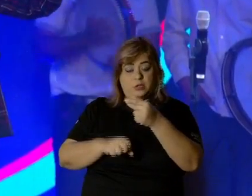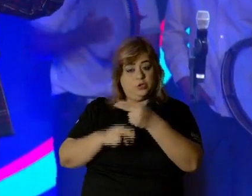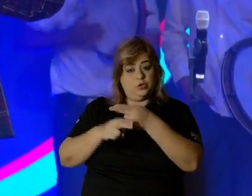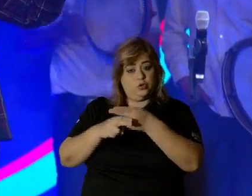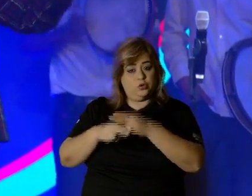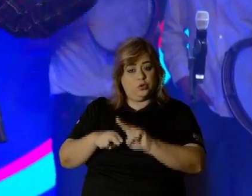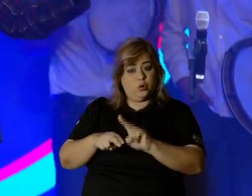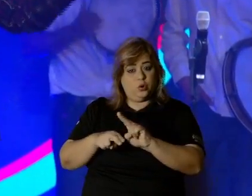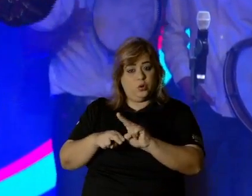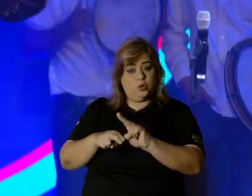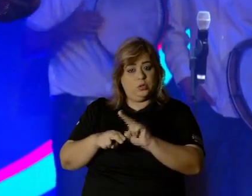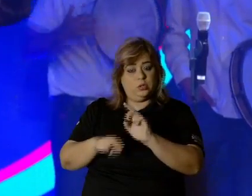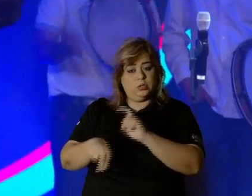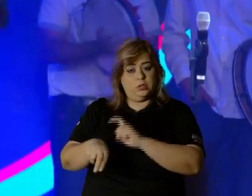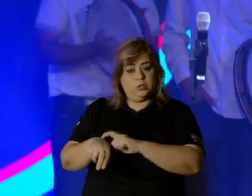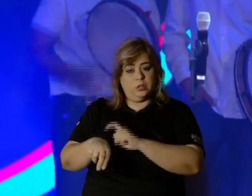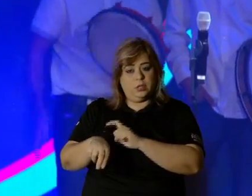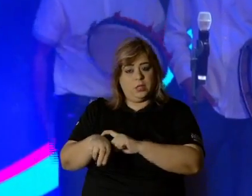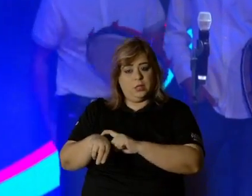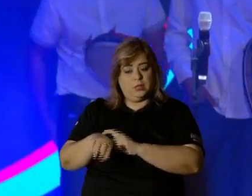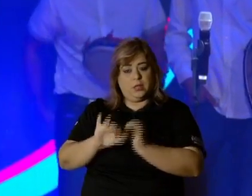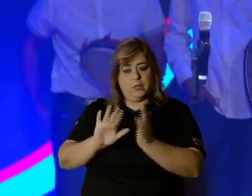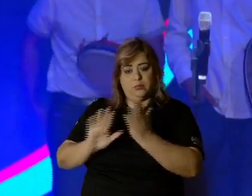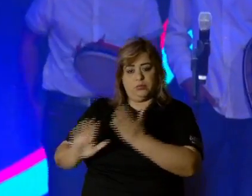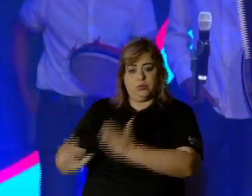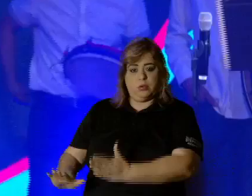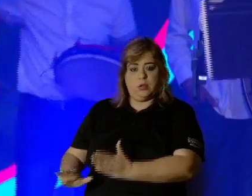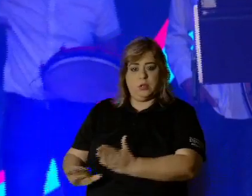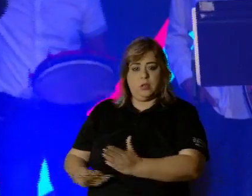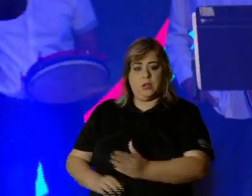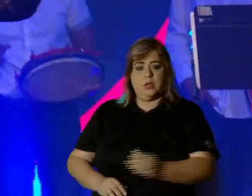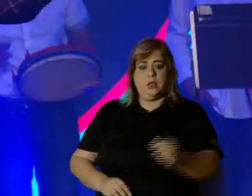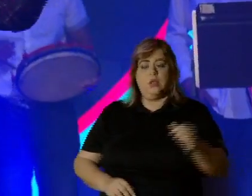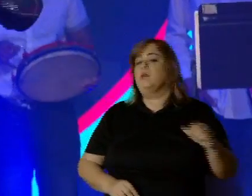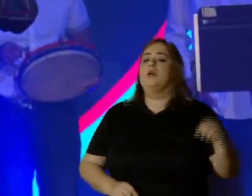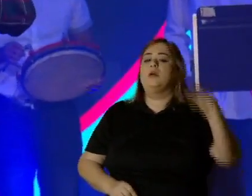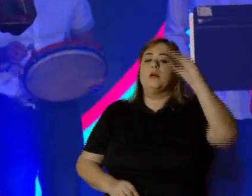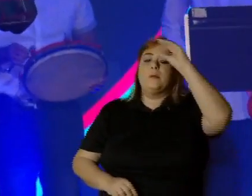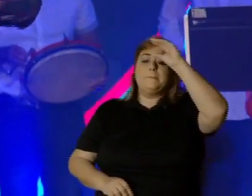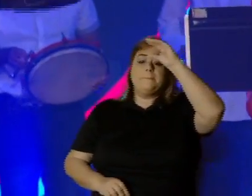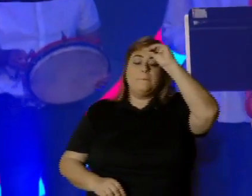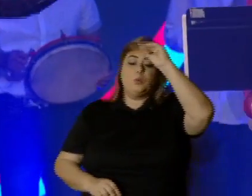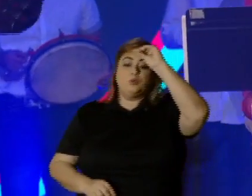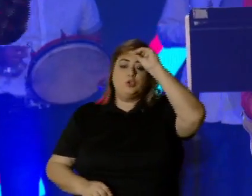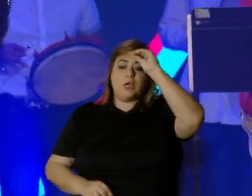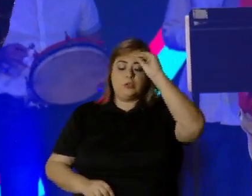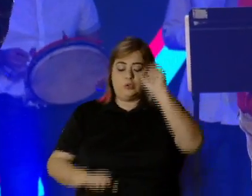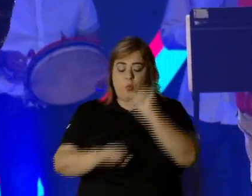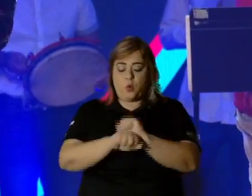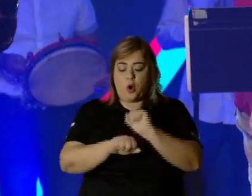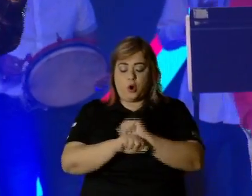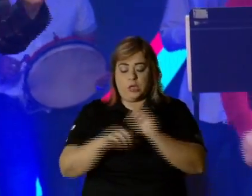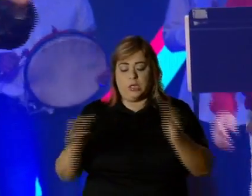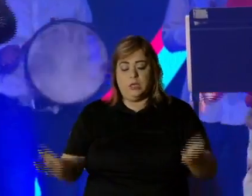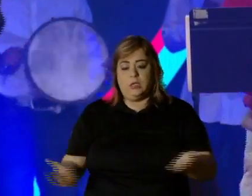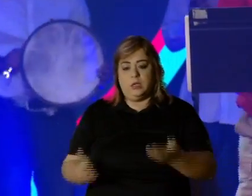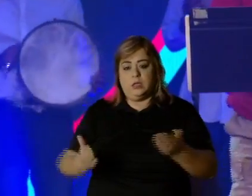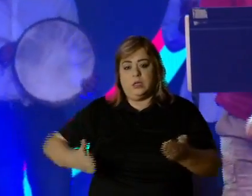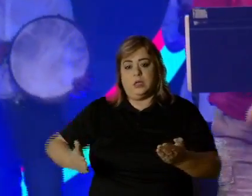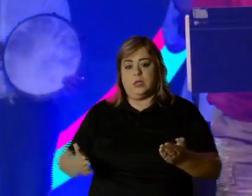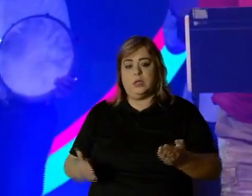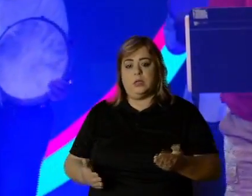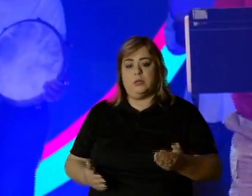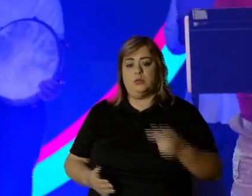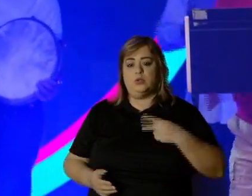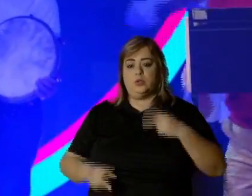reconocer, gracias a los muchachos de aquí que han estado con su... Usted sale y es una máquina, se le va detrás. Y aquí se